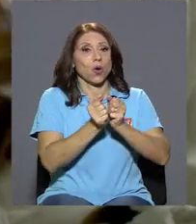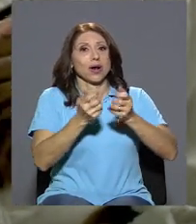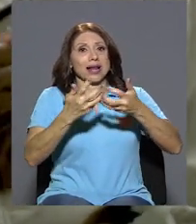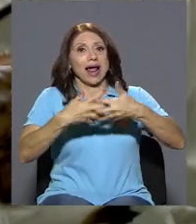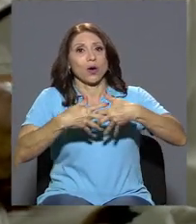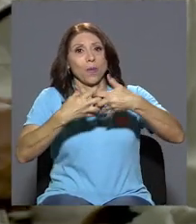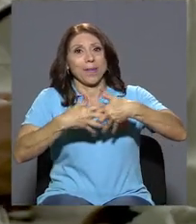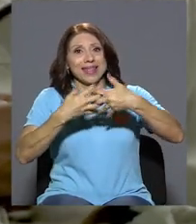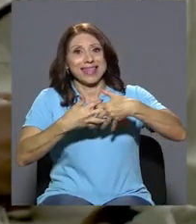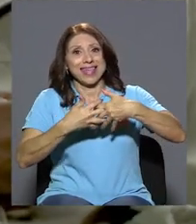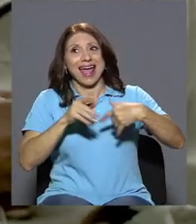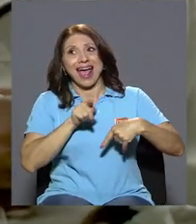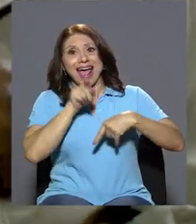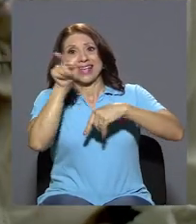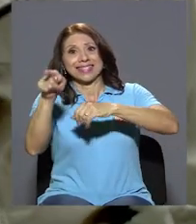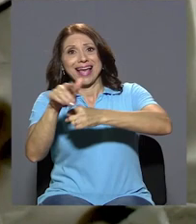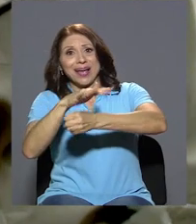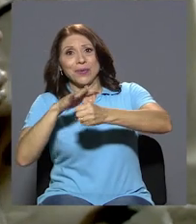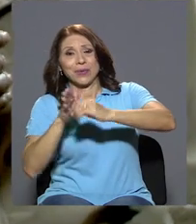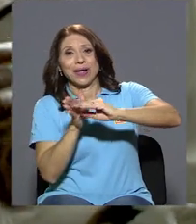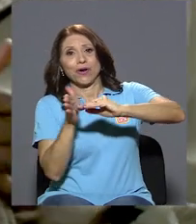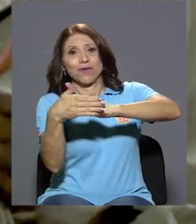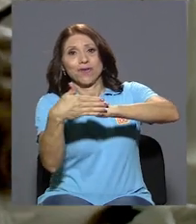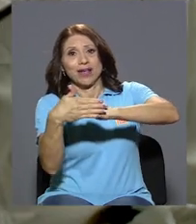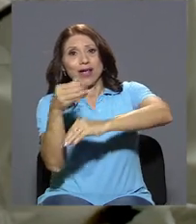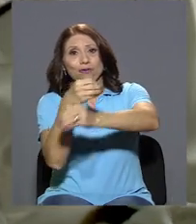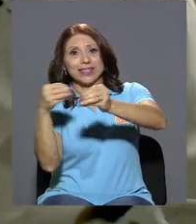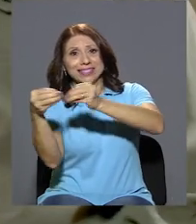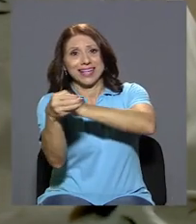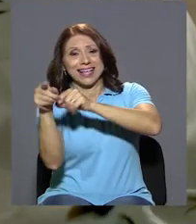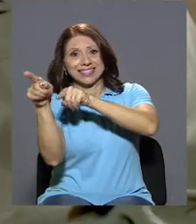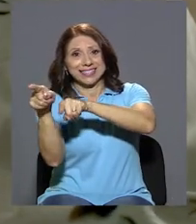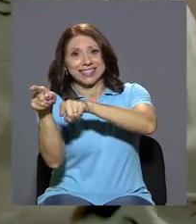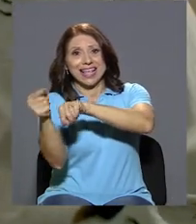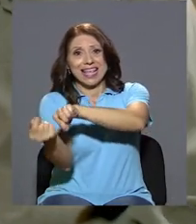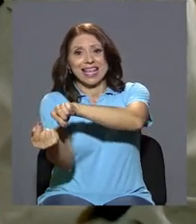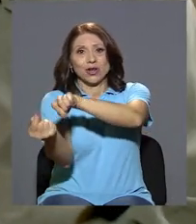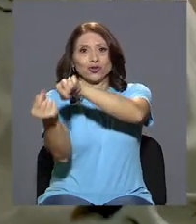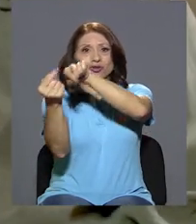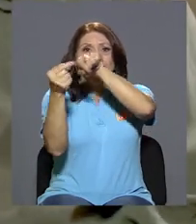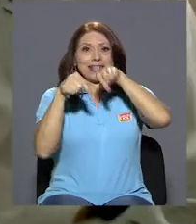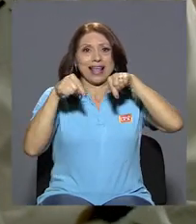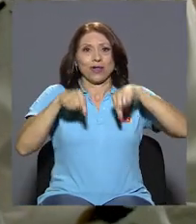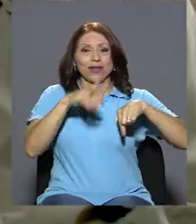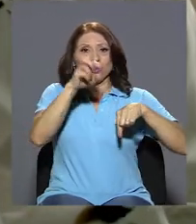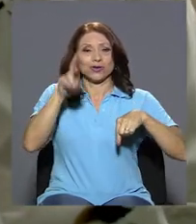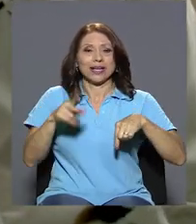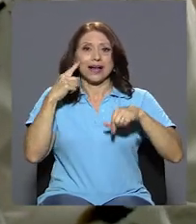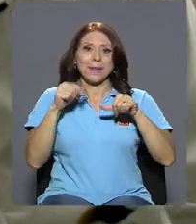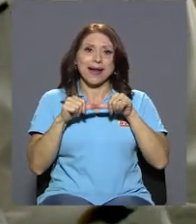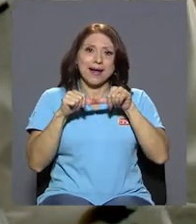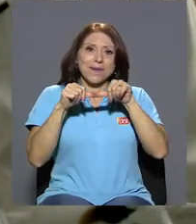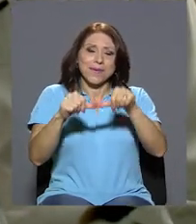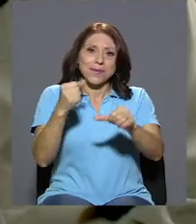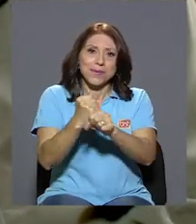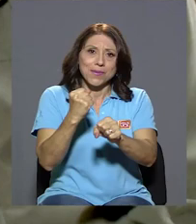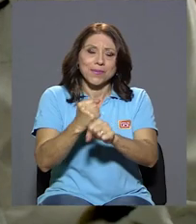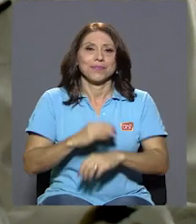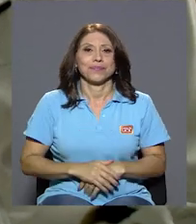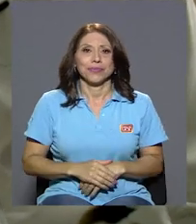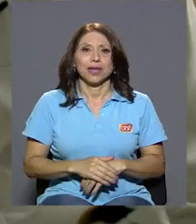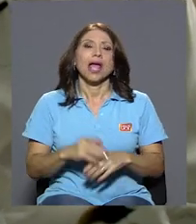compañía en jamaica en las oficinas y entonces y los trasladaron aquí para que siguieran la hora de trabajo